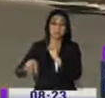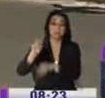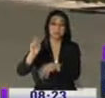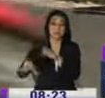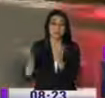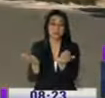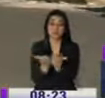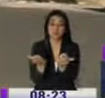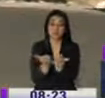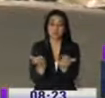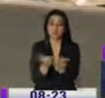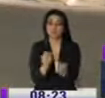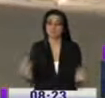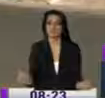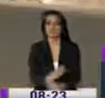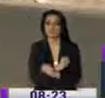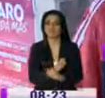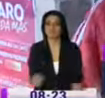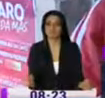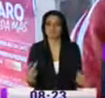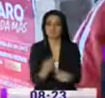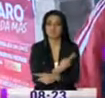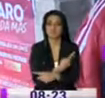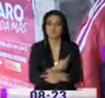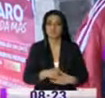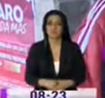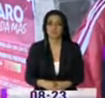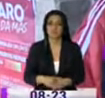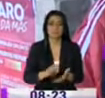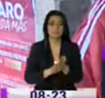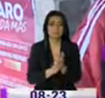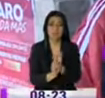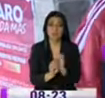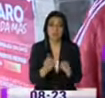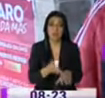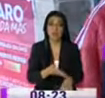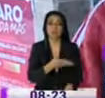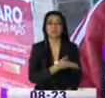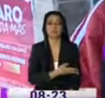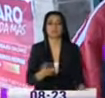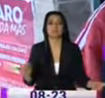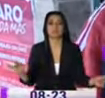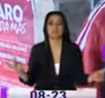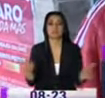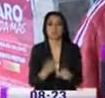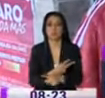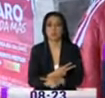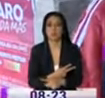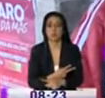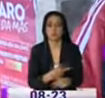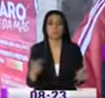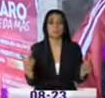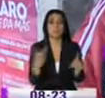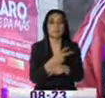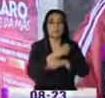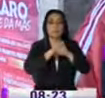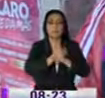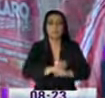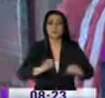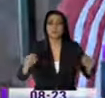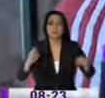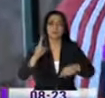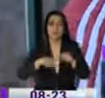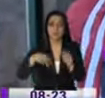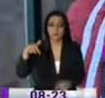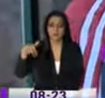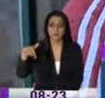desechos se ha tornado insostenible. Esto no es nada lo que ustedes pueden ver, pero hay días que no hay por dónde caminar. Eso